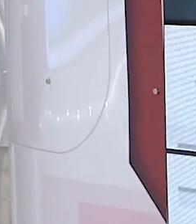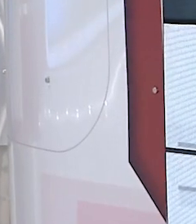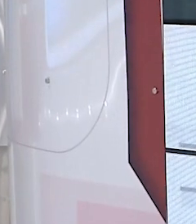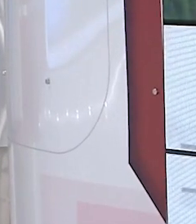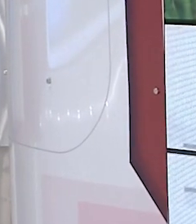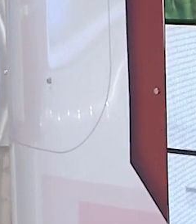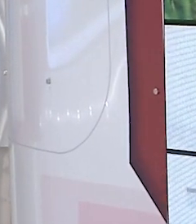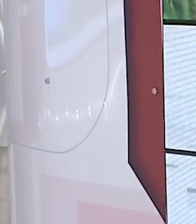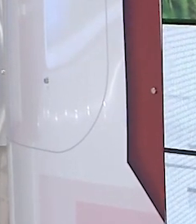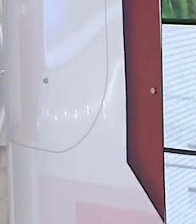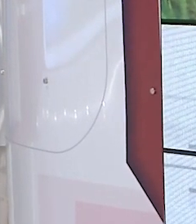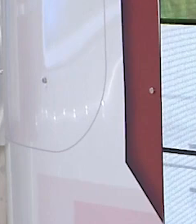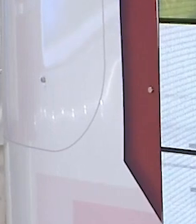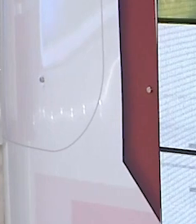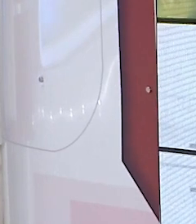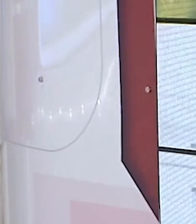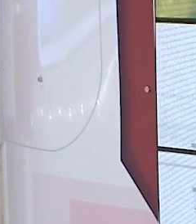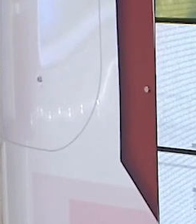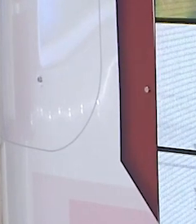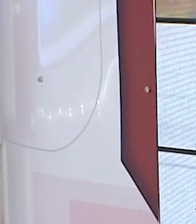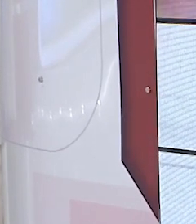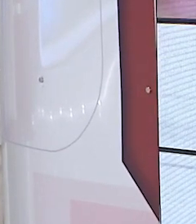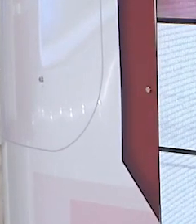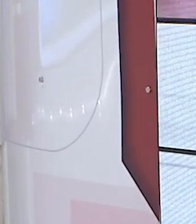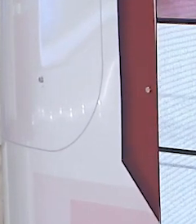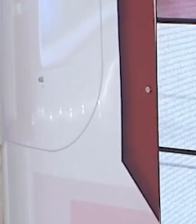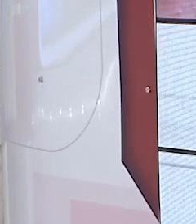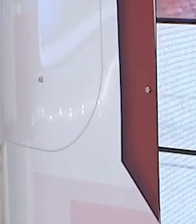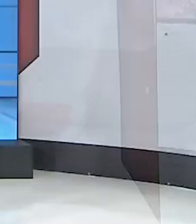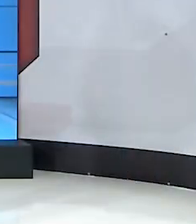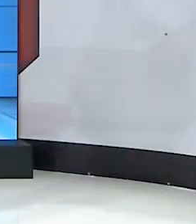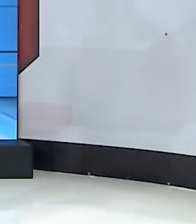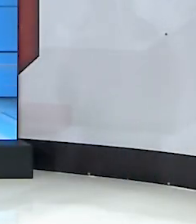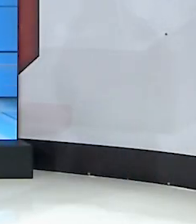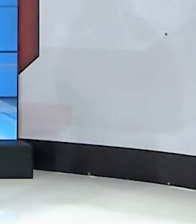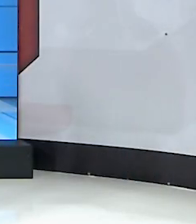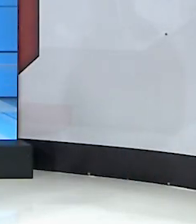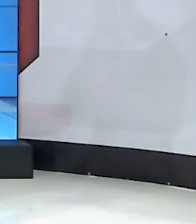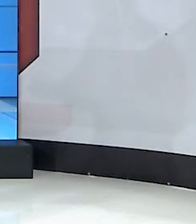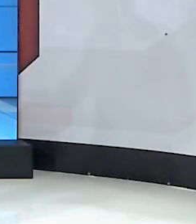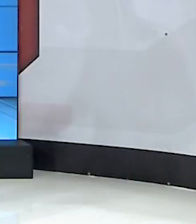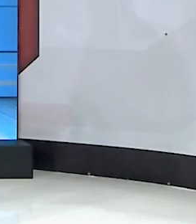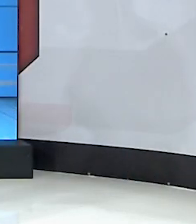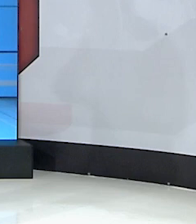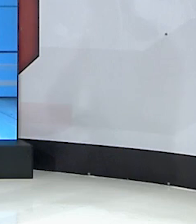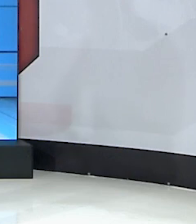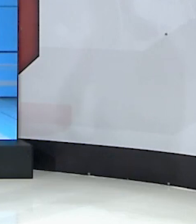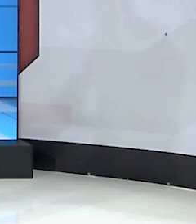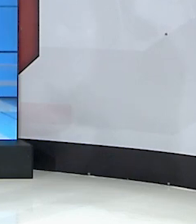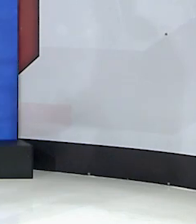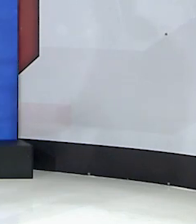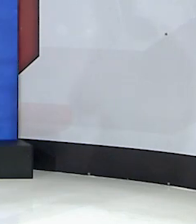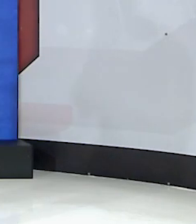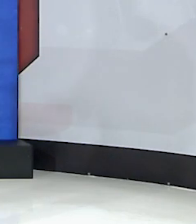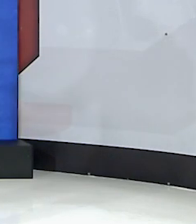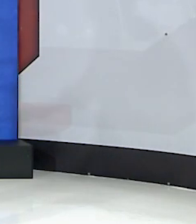Y en cuanto al tiempo, ya podemos decir que ha cambiado. Nos esperan días de sol y de temperaturas mucho más altas. Francisco. Sí, tras más de una semana con tormentas, sobre